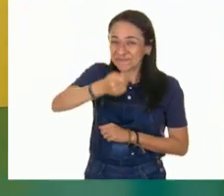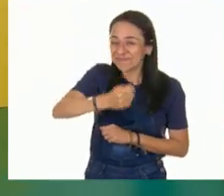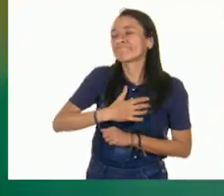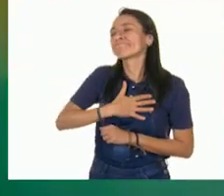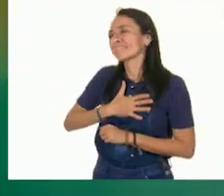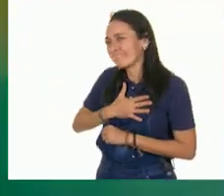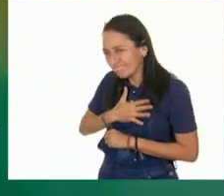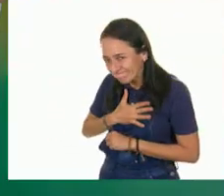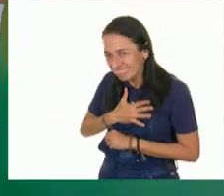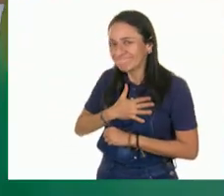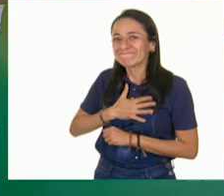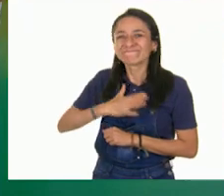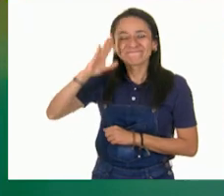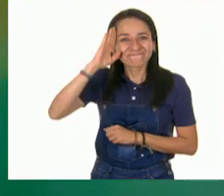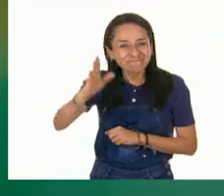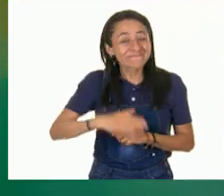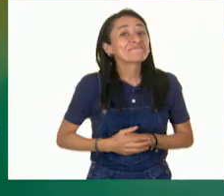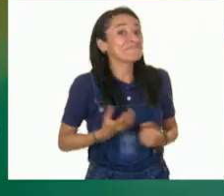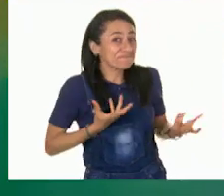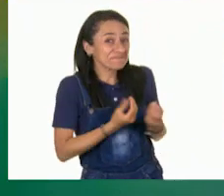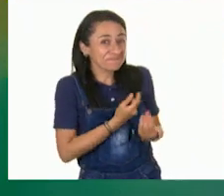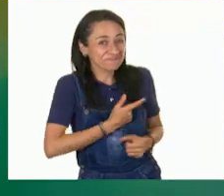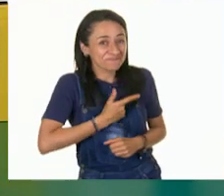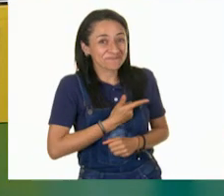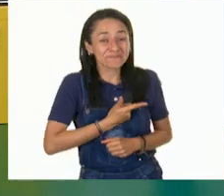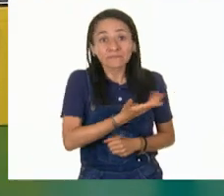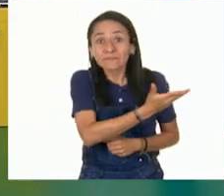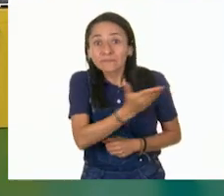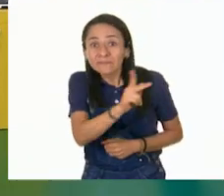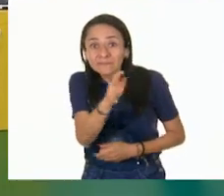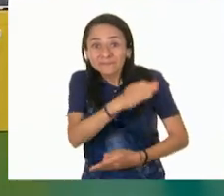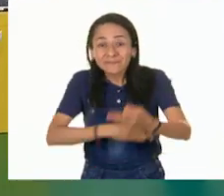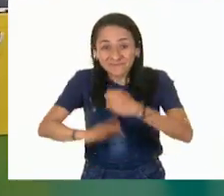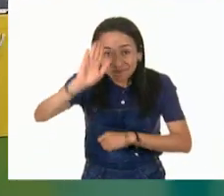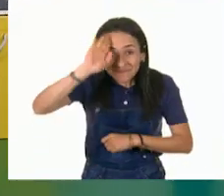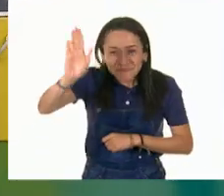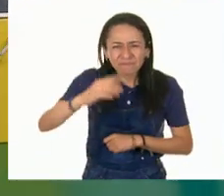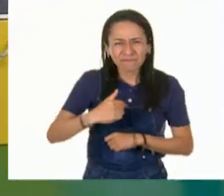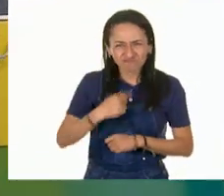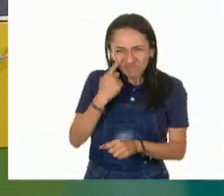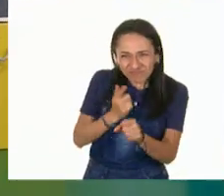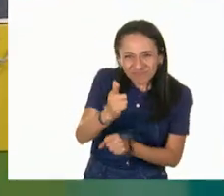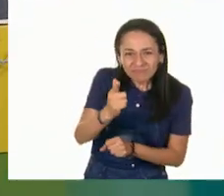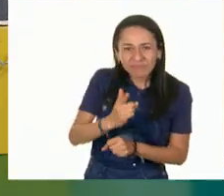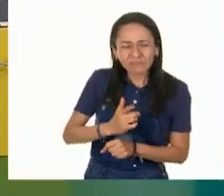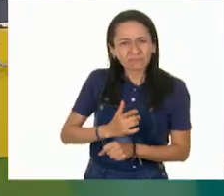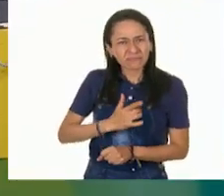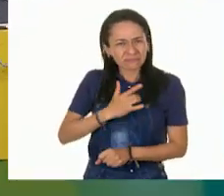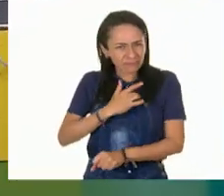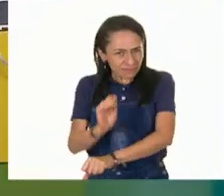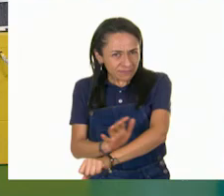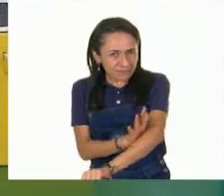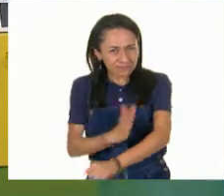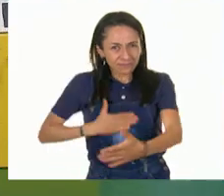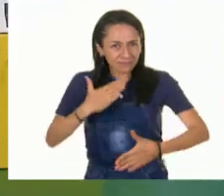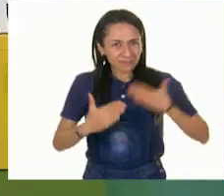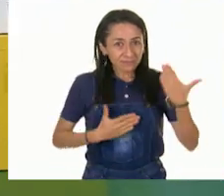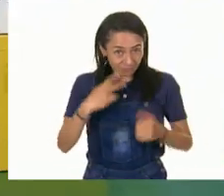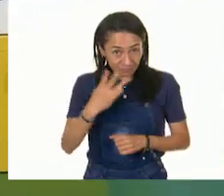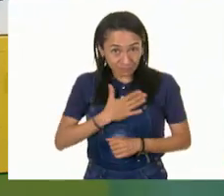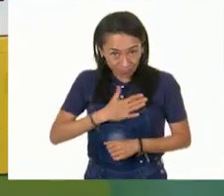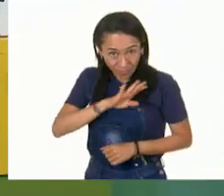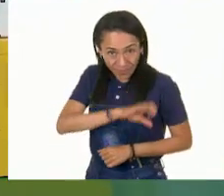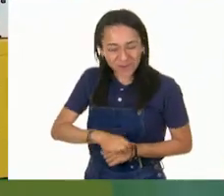Estar aquí contigo. Hola a todos y todas. Estaba escuchando que la alegría es una de tus emociones favoritas. Así es, Feferefe. También es la